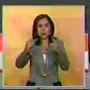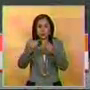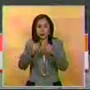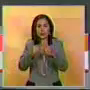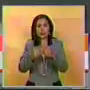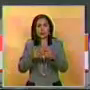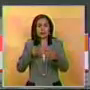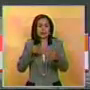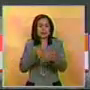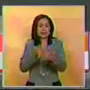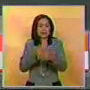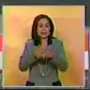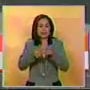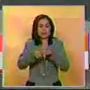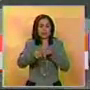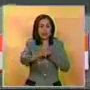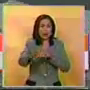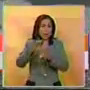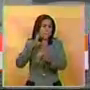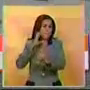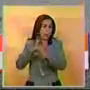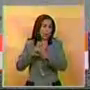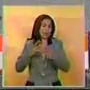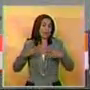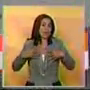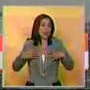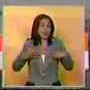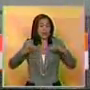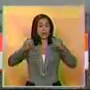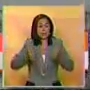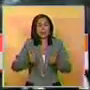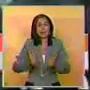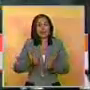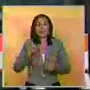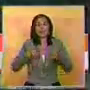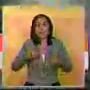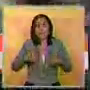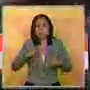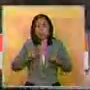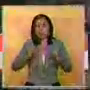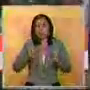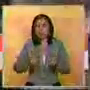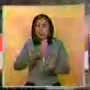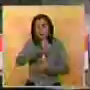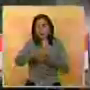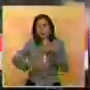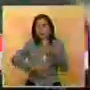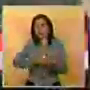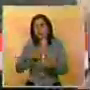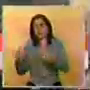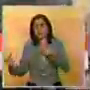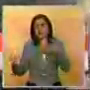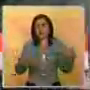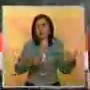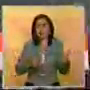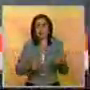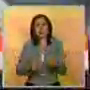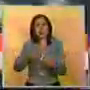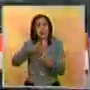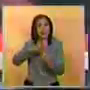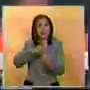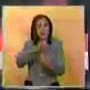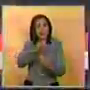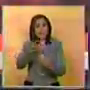y han obstaculizado el transporte ante las vacaciones que empezarán el próximo miércoles. El caos ha generado enfrentamientos en las terminales